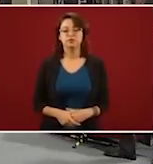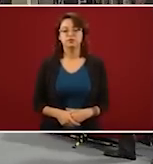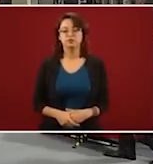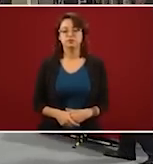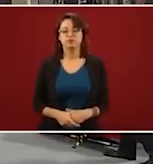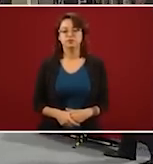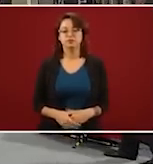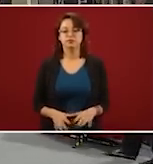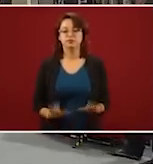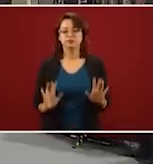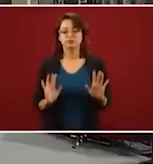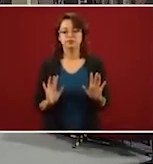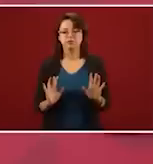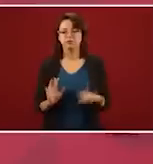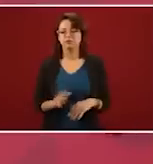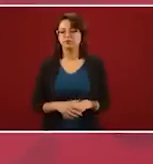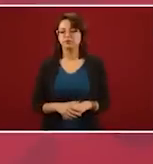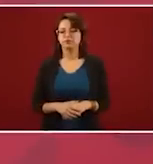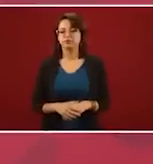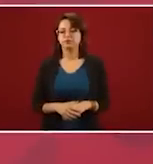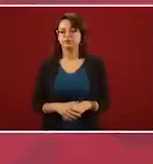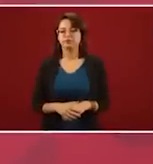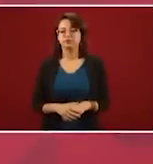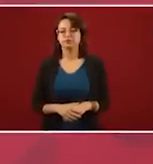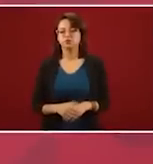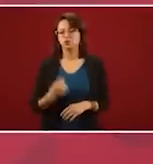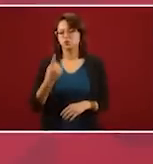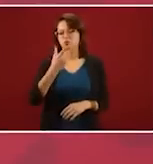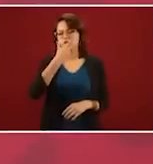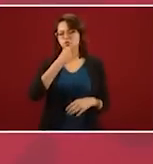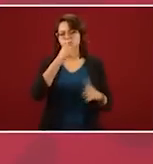bueno, sí, un articulista, pero